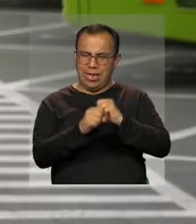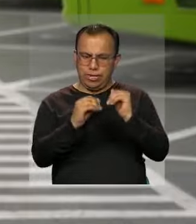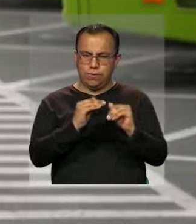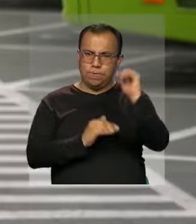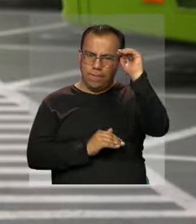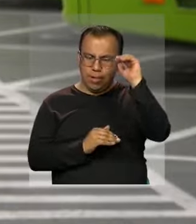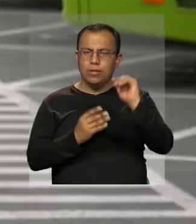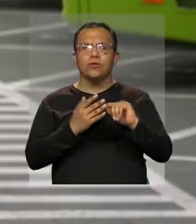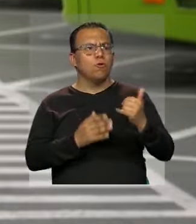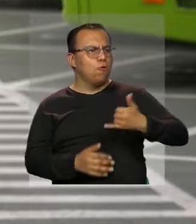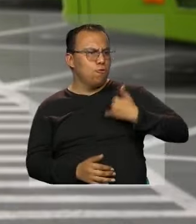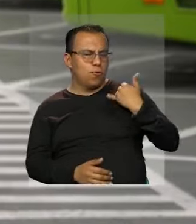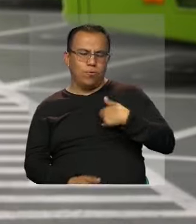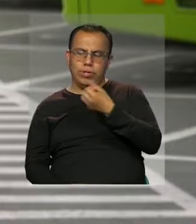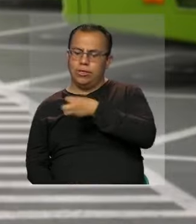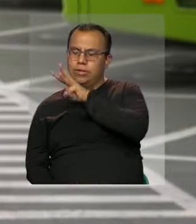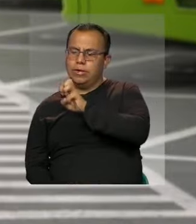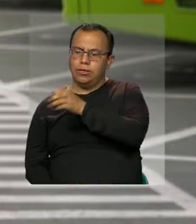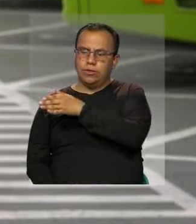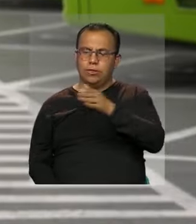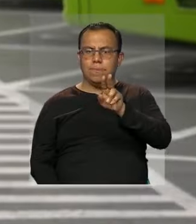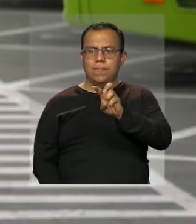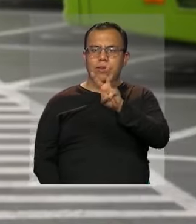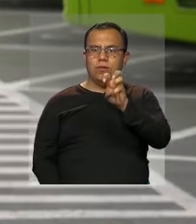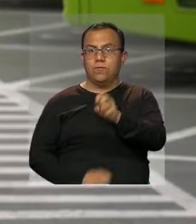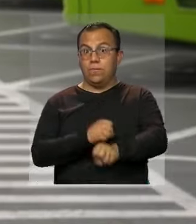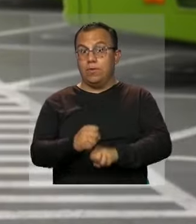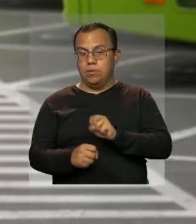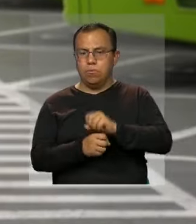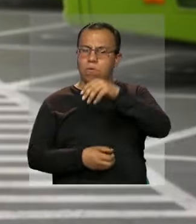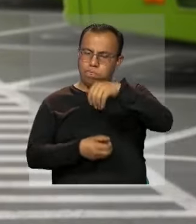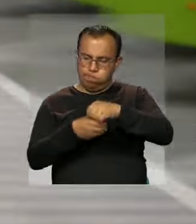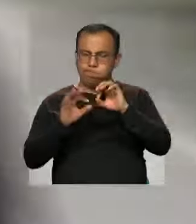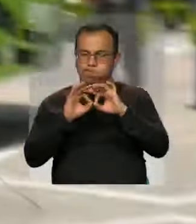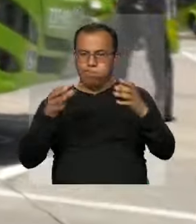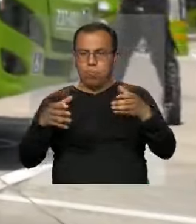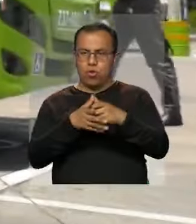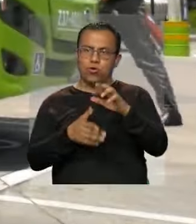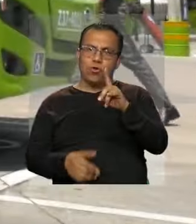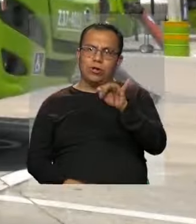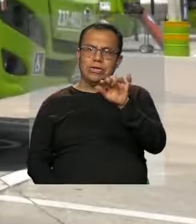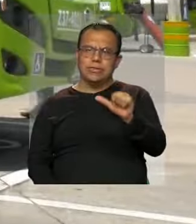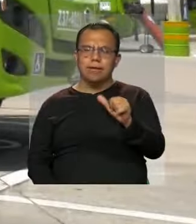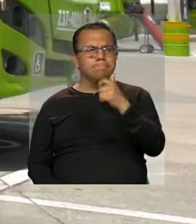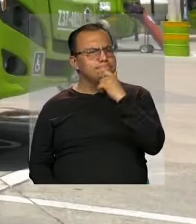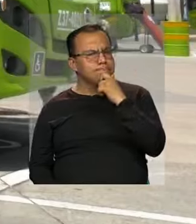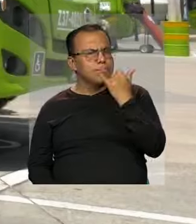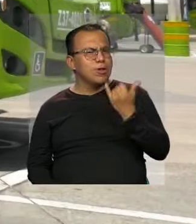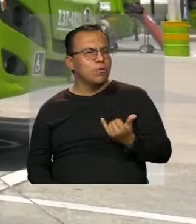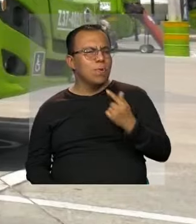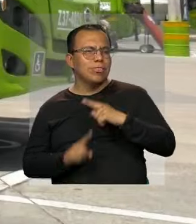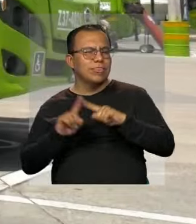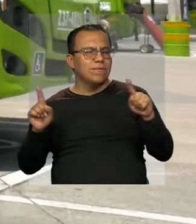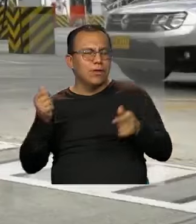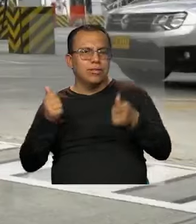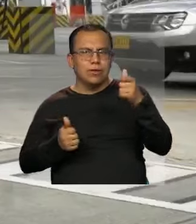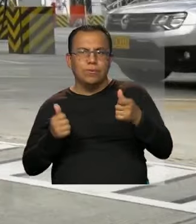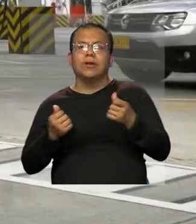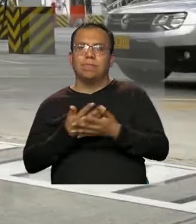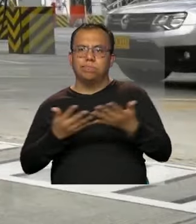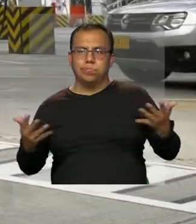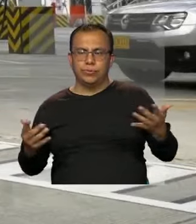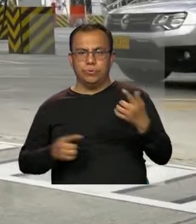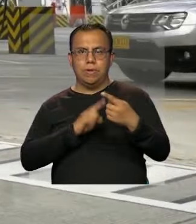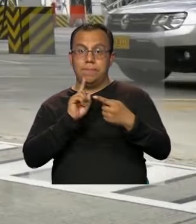tenemos también jóvenes entre 18 y 28 años que hacen parte de la familia de La Rolita. Pero, ¿cuál es su diferencial? Son varios